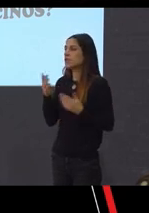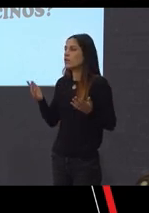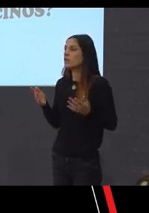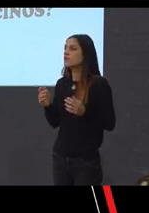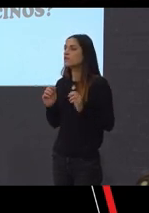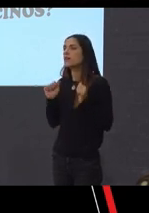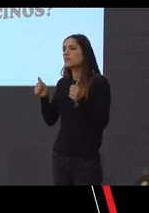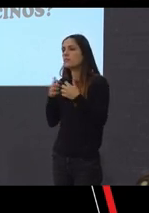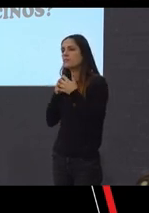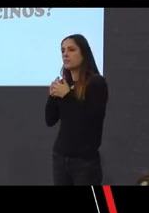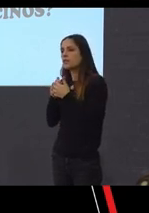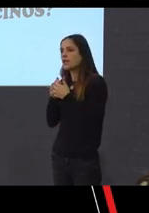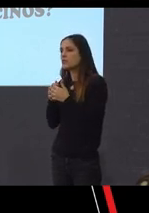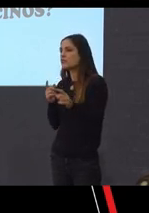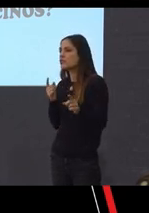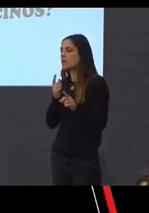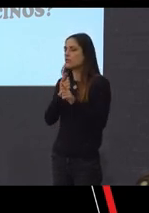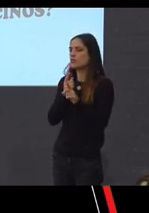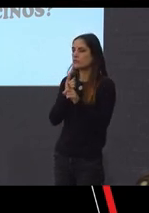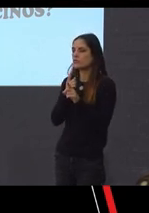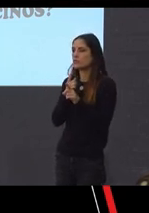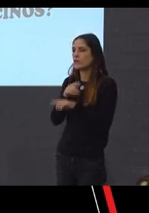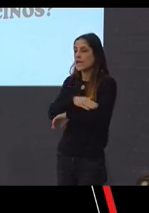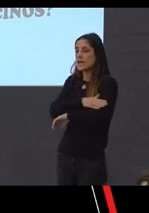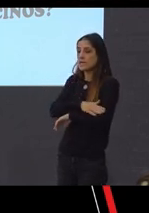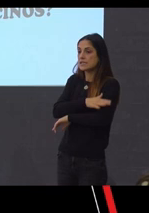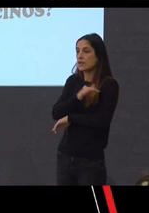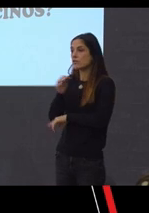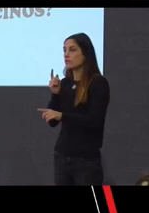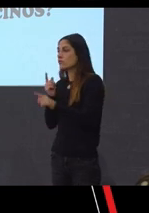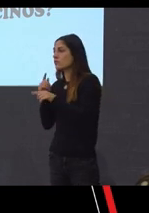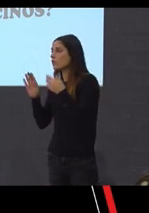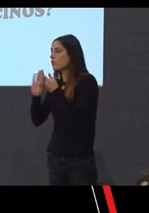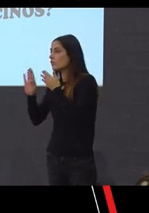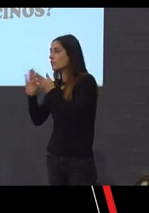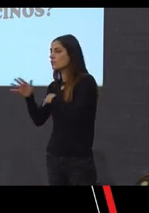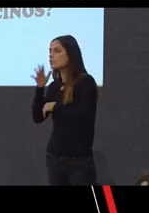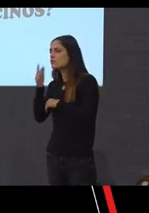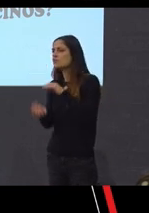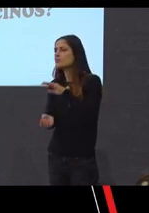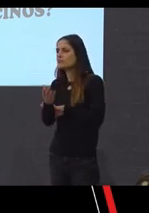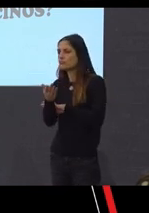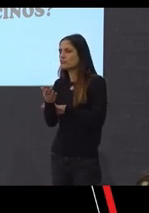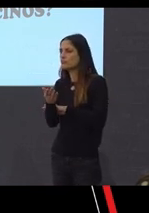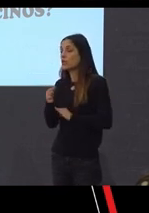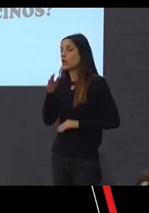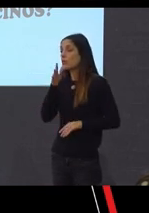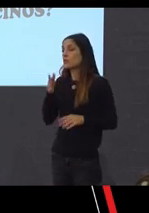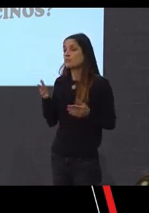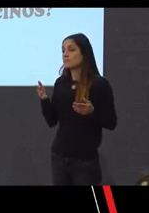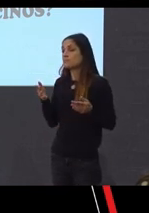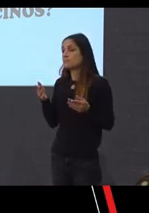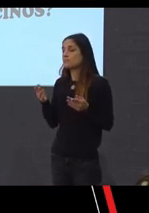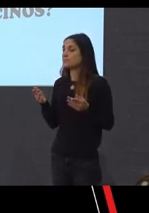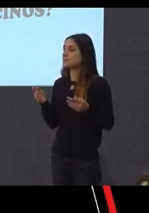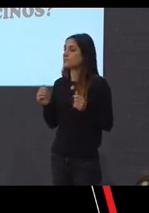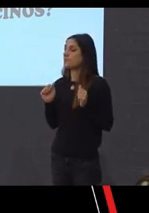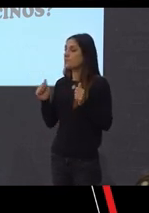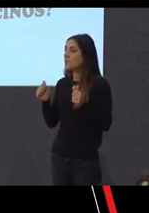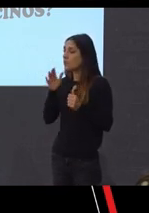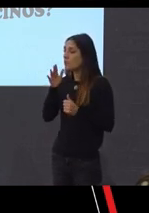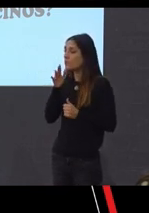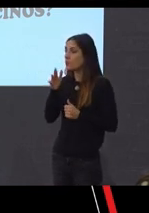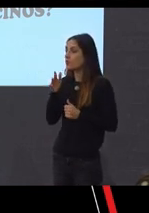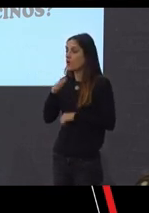loita entre o Estado e os veciños? Todo o proceso comezou porque o